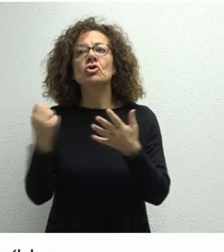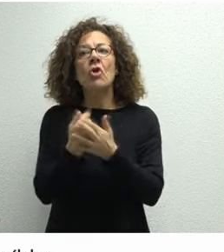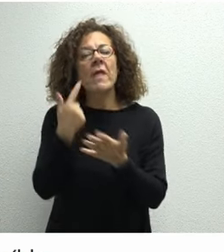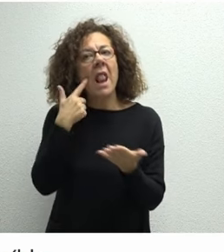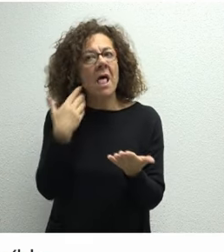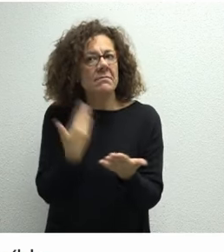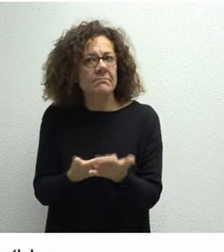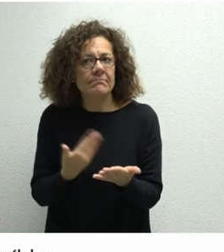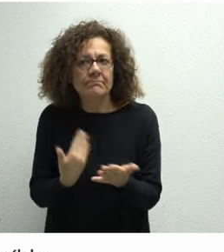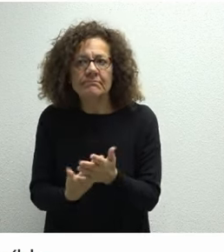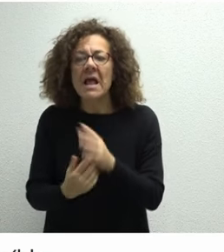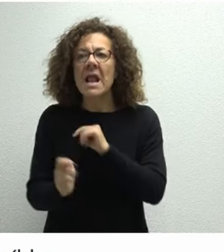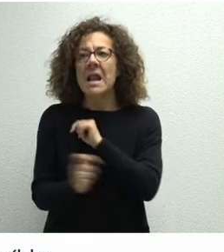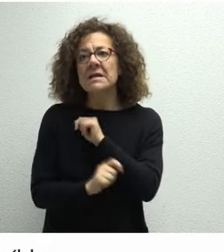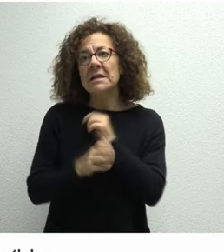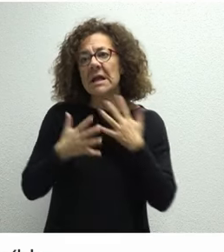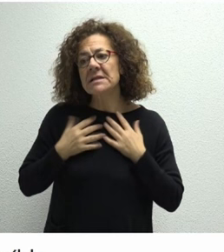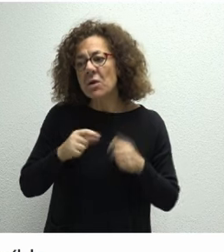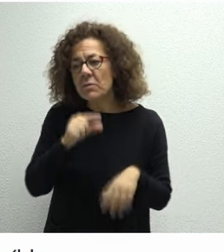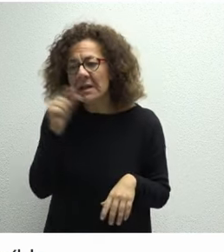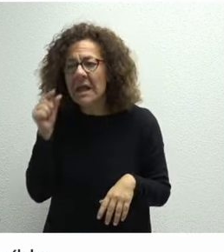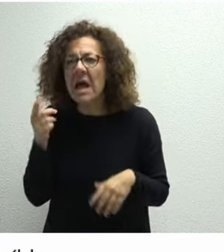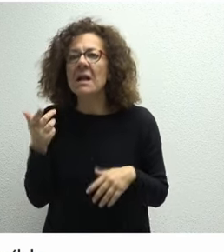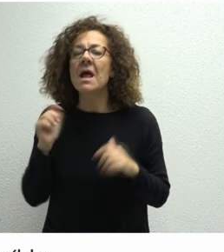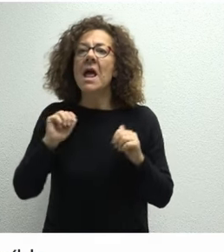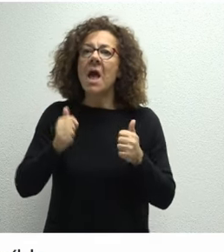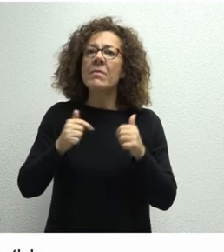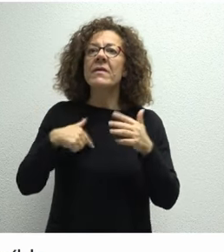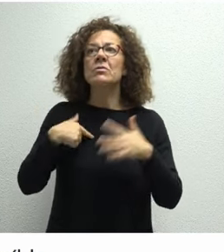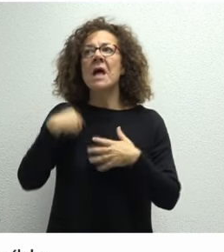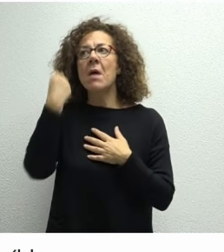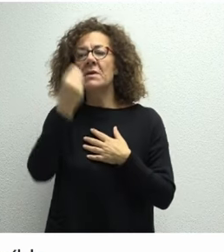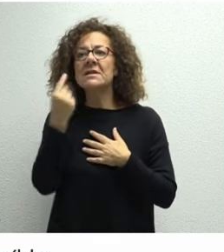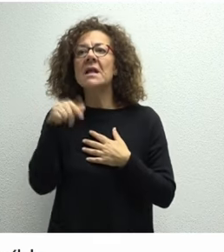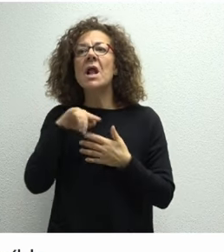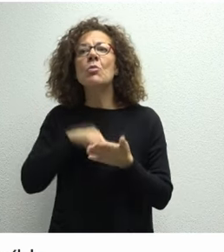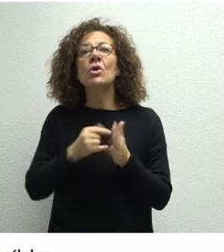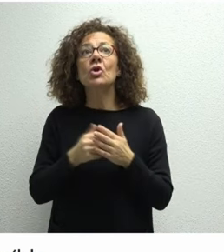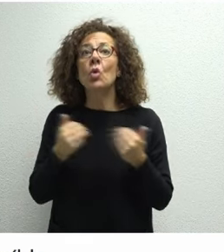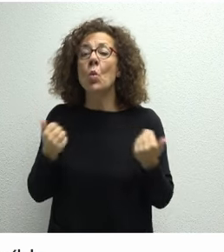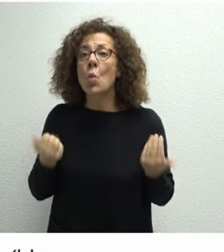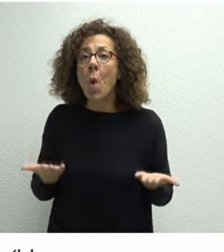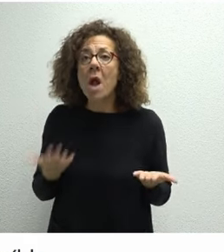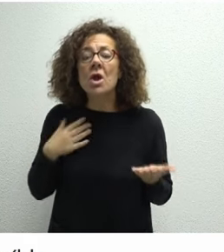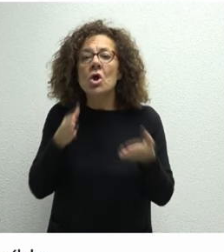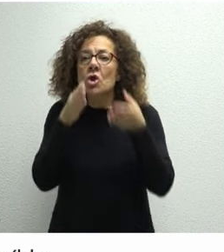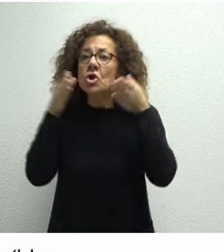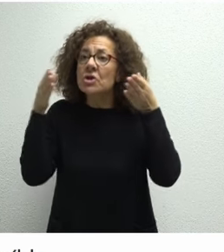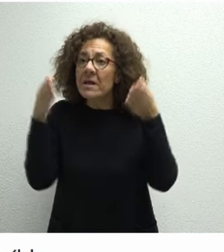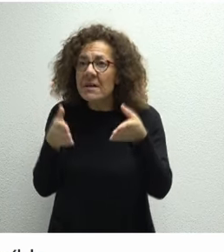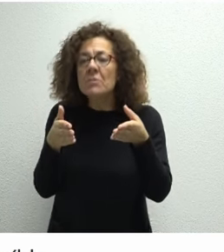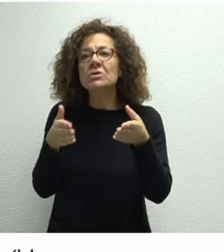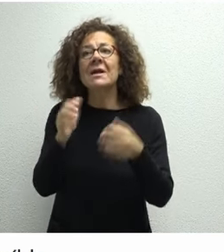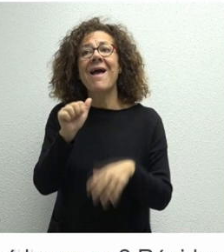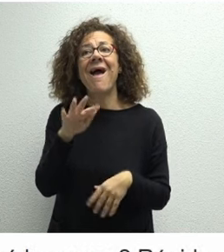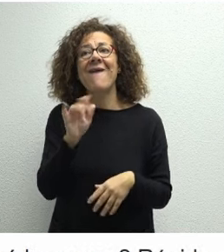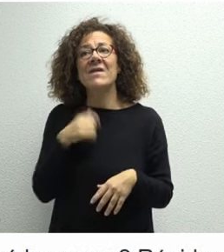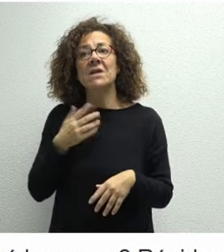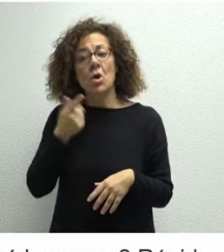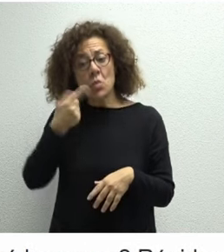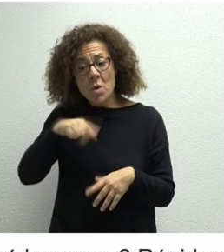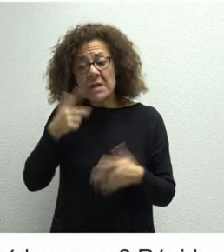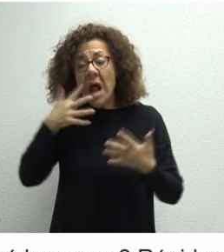evidencia la estrategia de Salud Mental empezamos un poco A plantearnos cuál podría ser el proyecto pues eh nos centramos en la realidad de afas nuestra propia